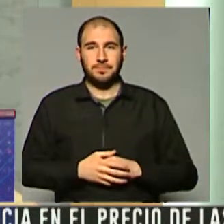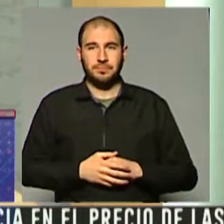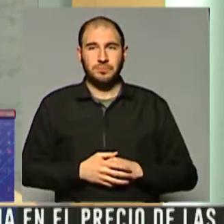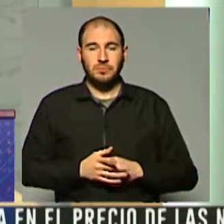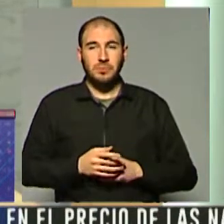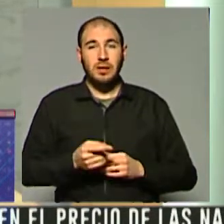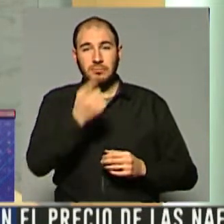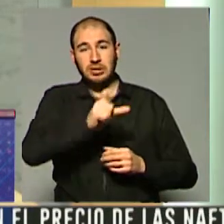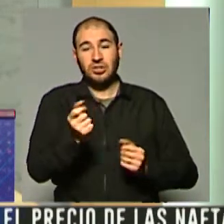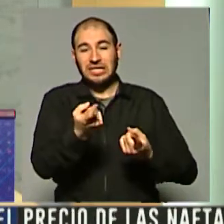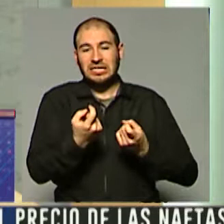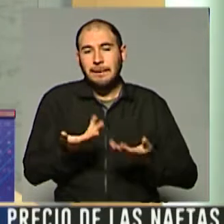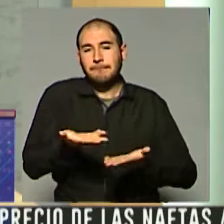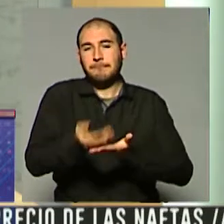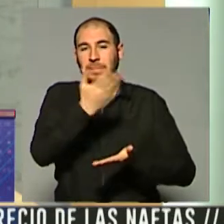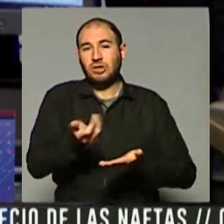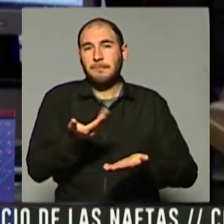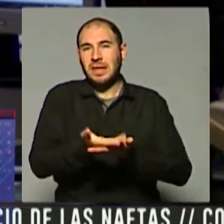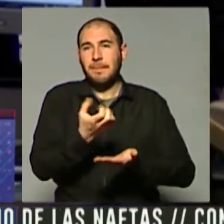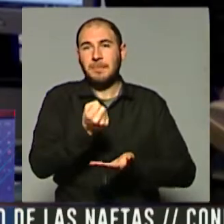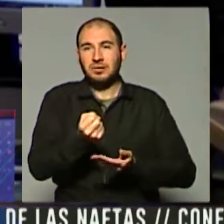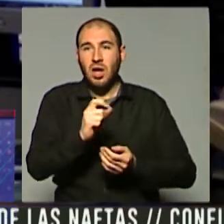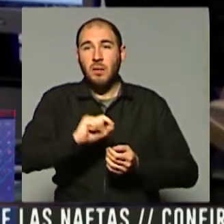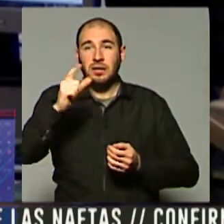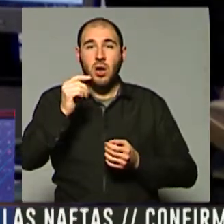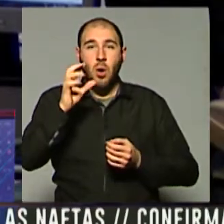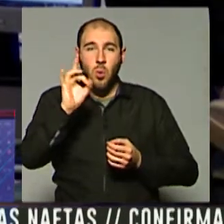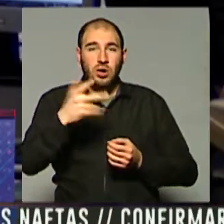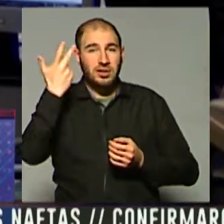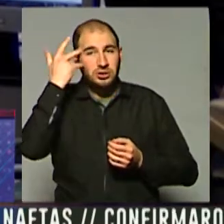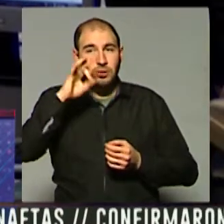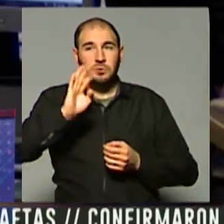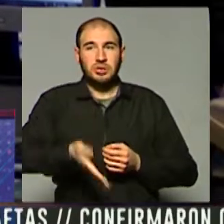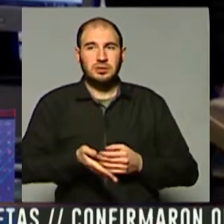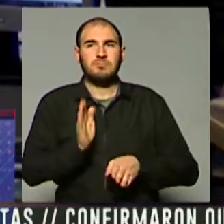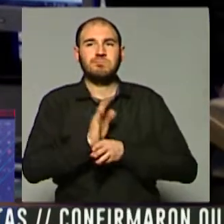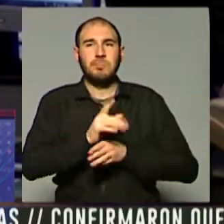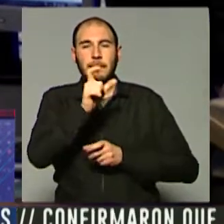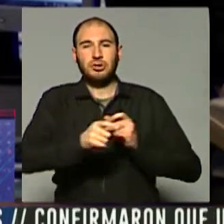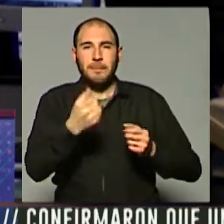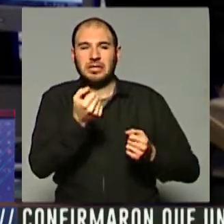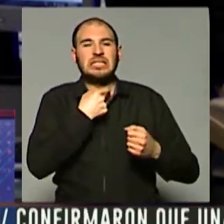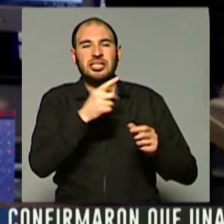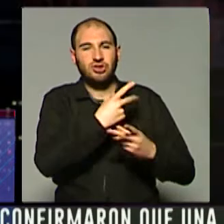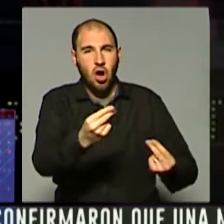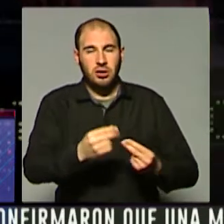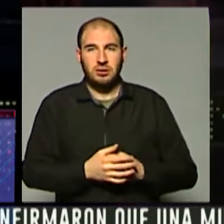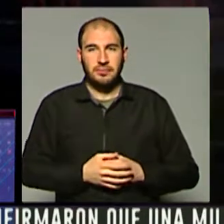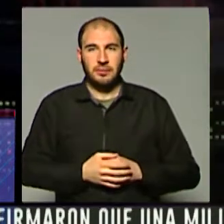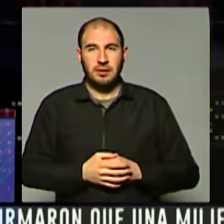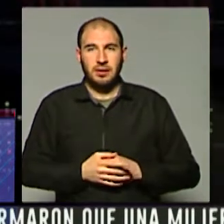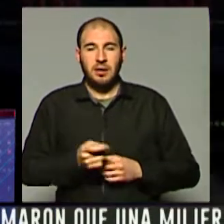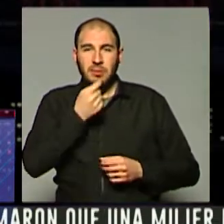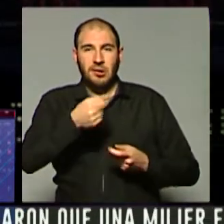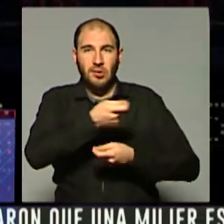que necesita la gente, lo que demanda la gente de pesos, creció solamente un 18%. Es decir, la gente no quiere pesos. Como se